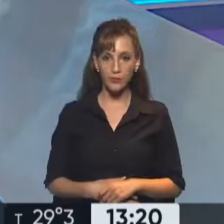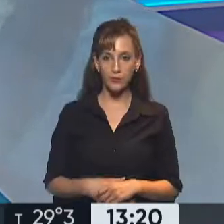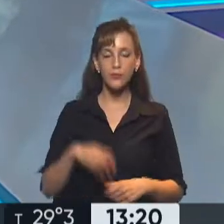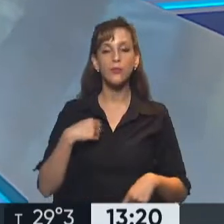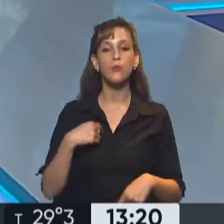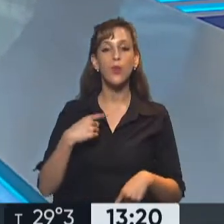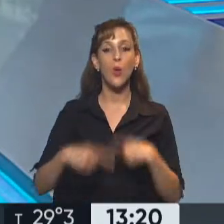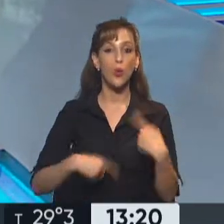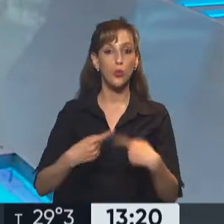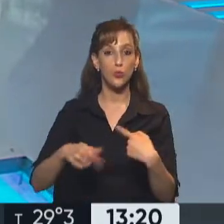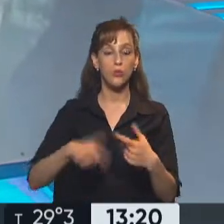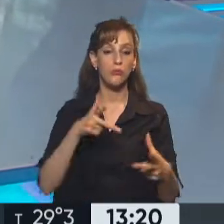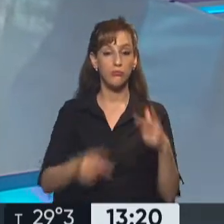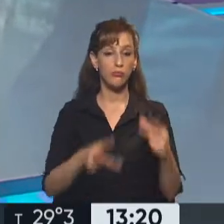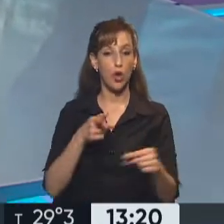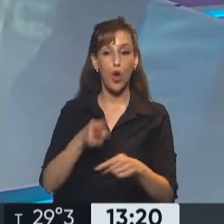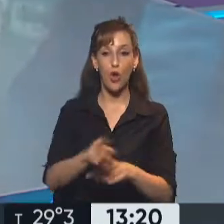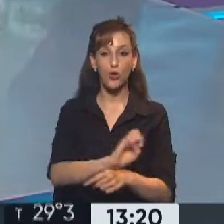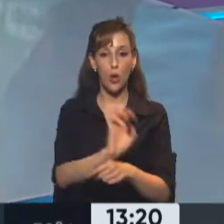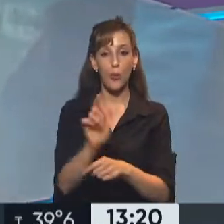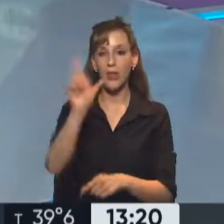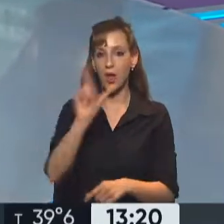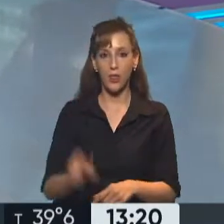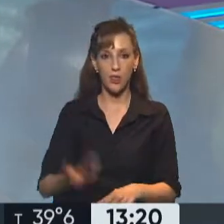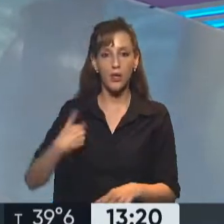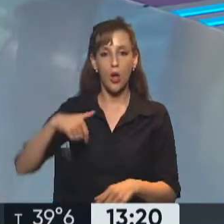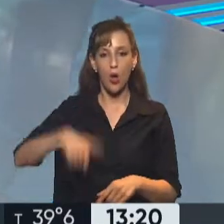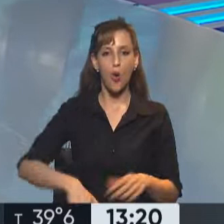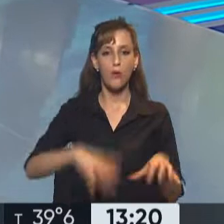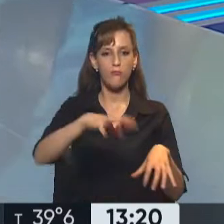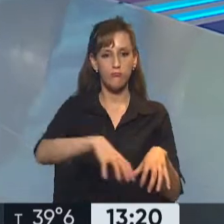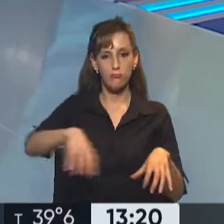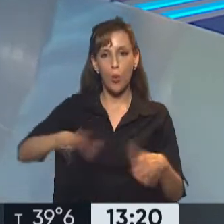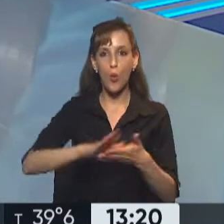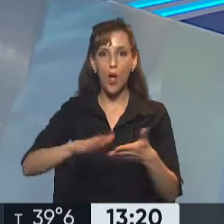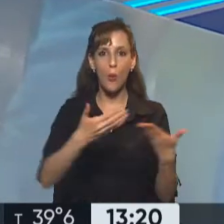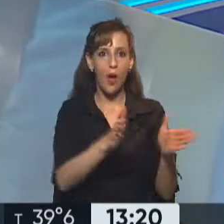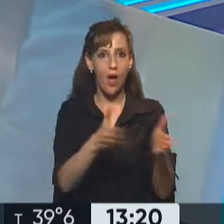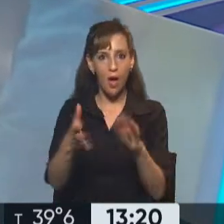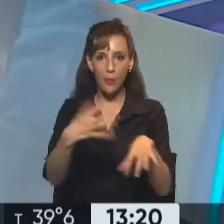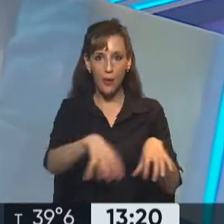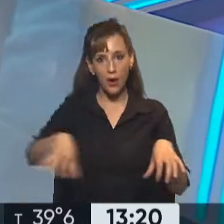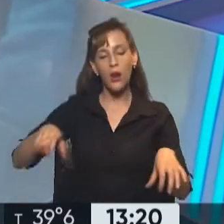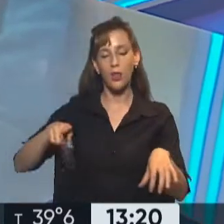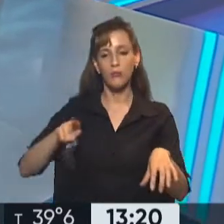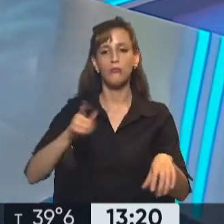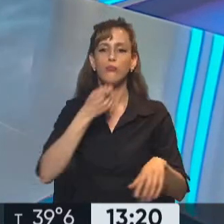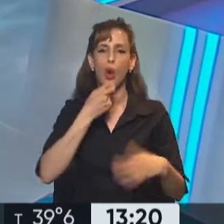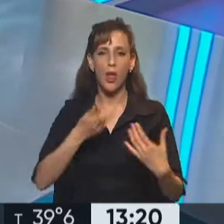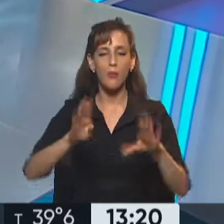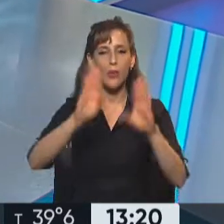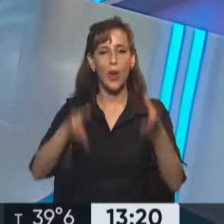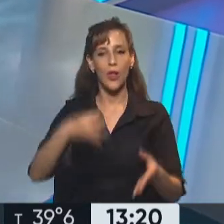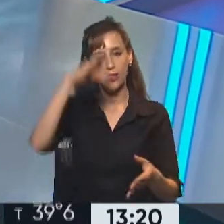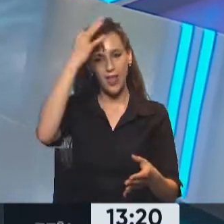Continúa la vacunación contra la COVID en nuestro país y se abrieron nuevos centros de vacunación en la ciudad de Buenos Aires, por ejemplo, en el Teatro Colón,